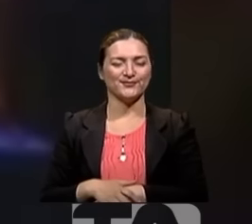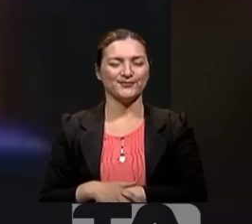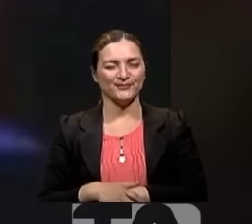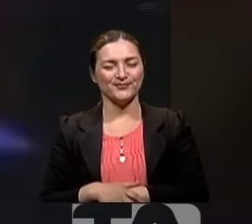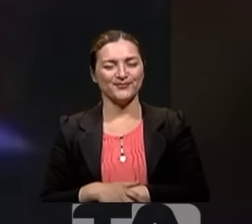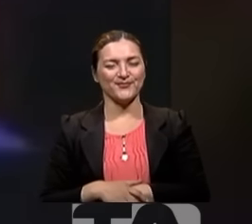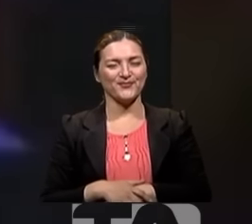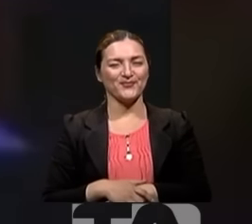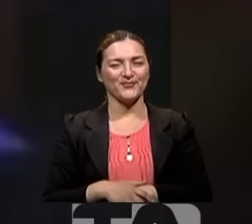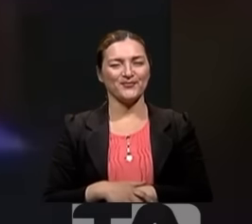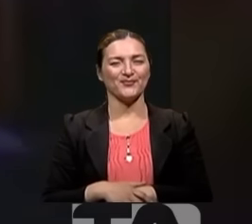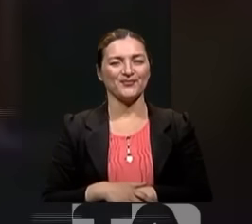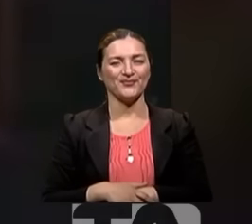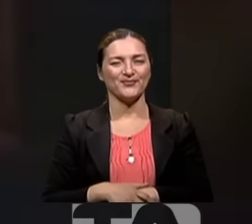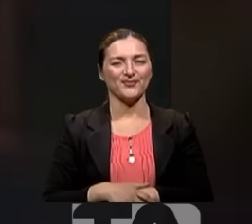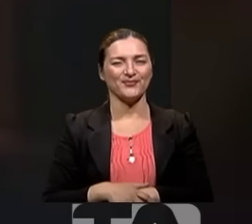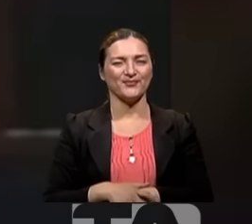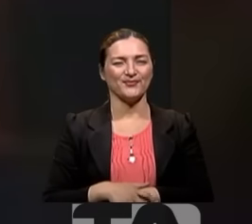amigo.